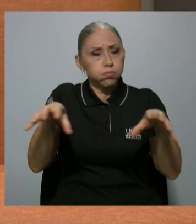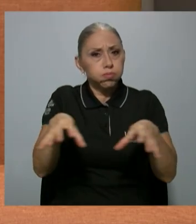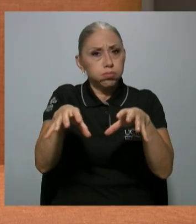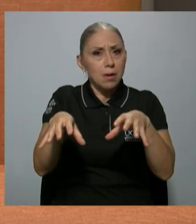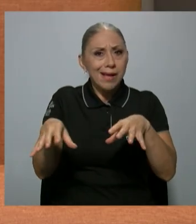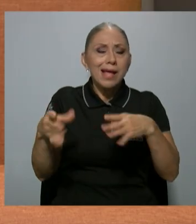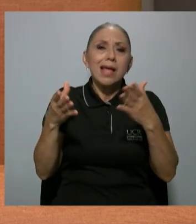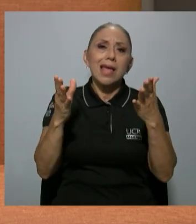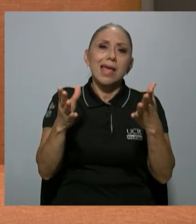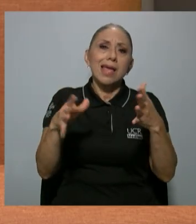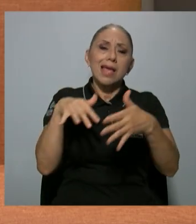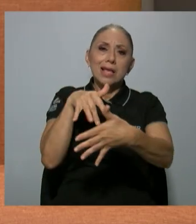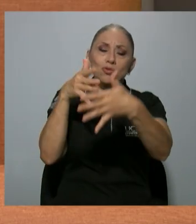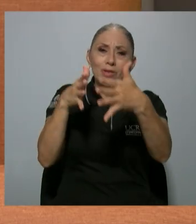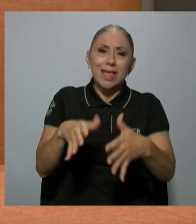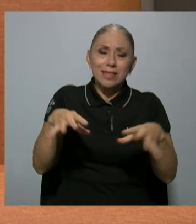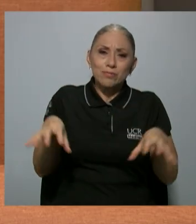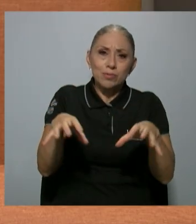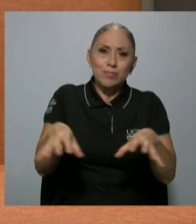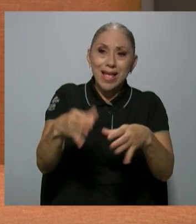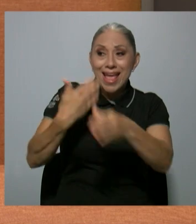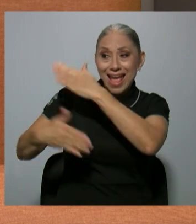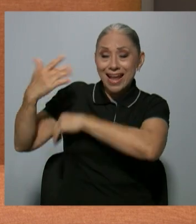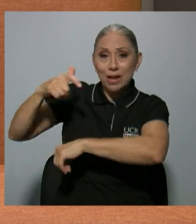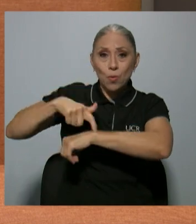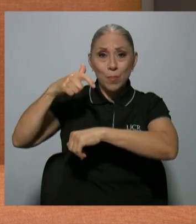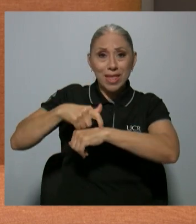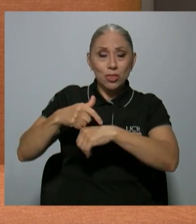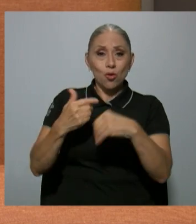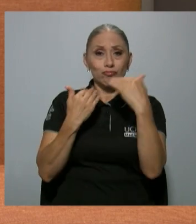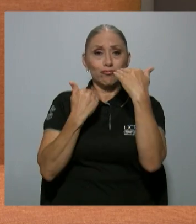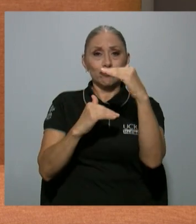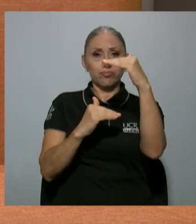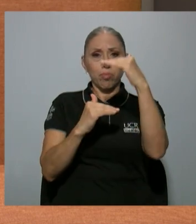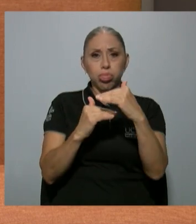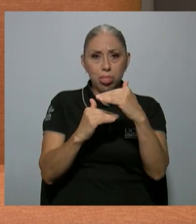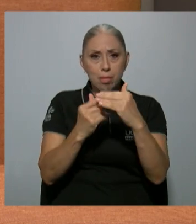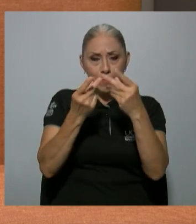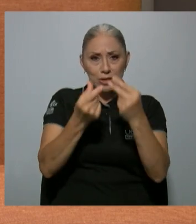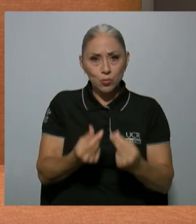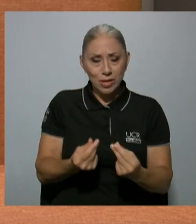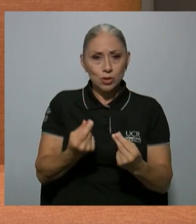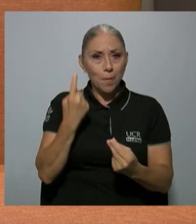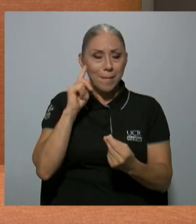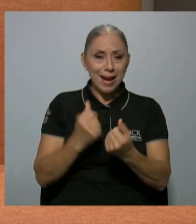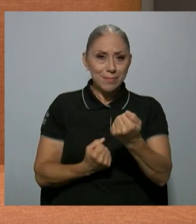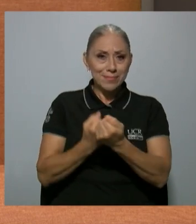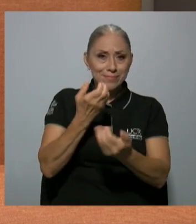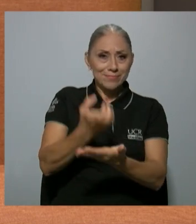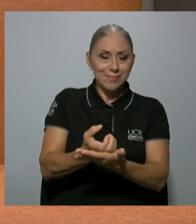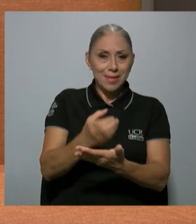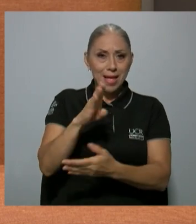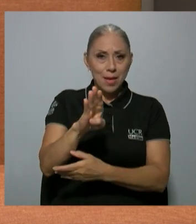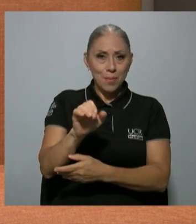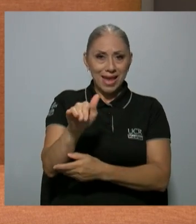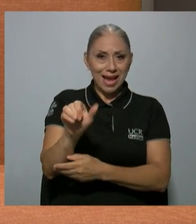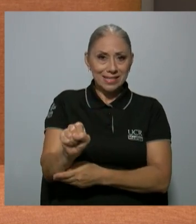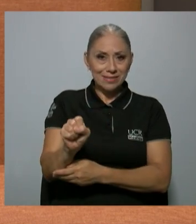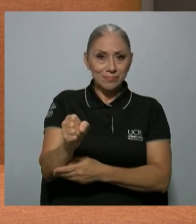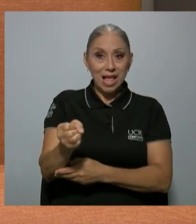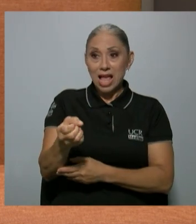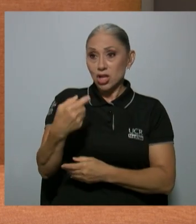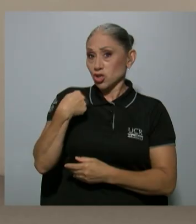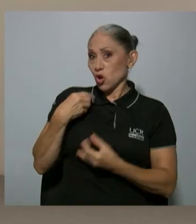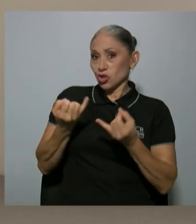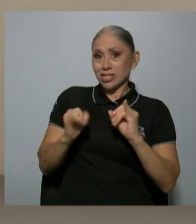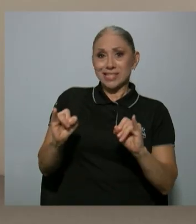teníamos en ese momento recortes de becas, recortes al presupuesto. Yo no podía estudiar si no tenía una beca. Yo